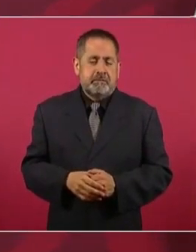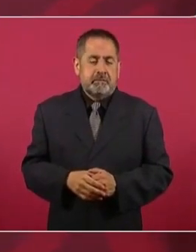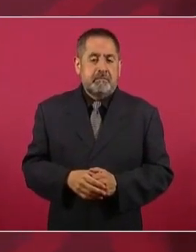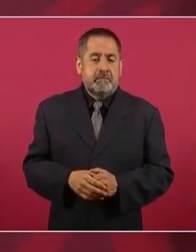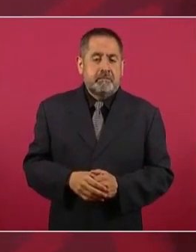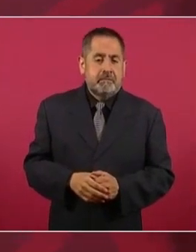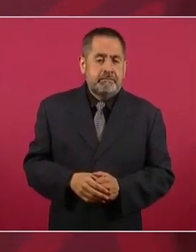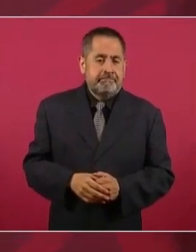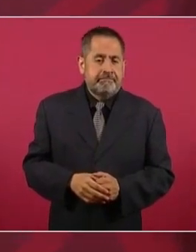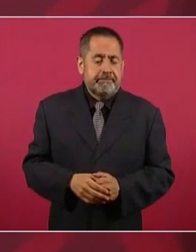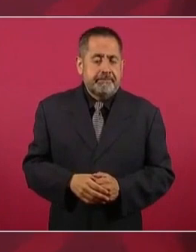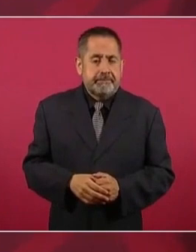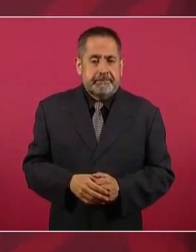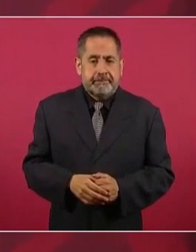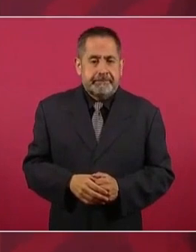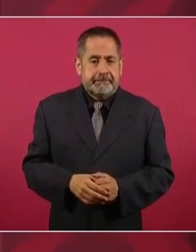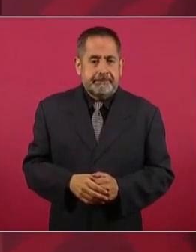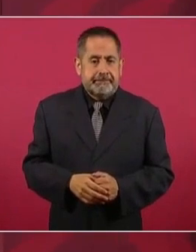¿cómo